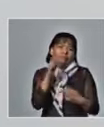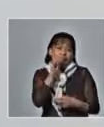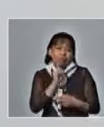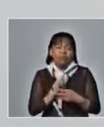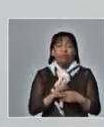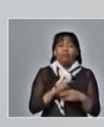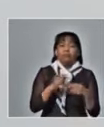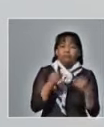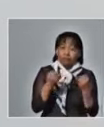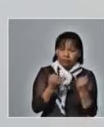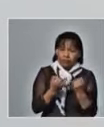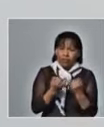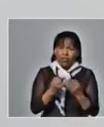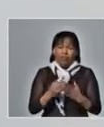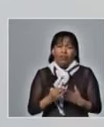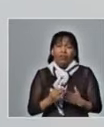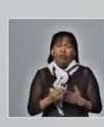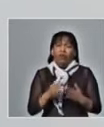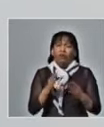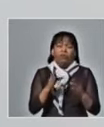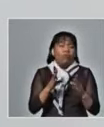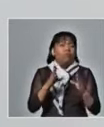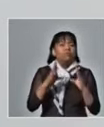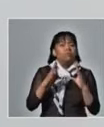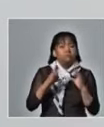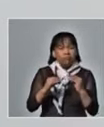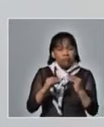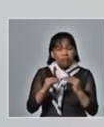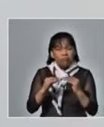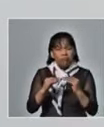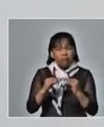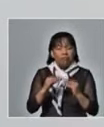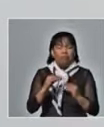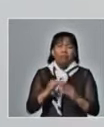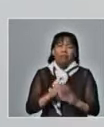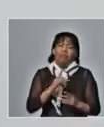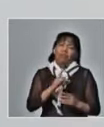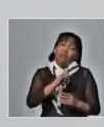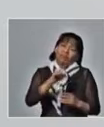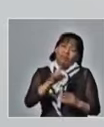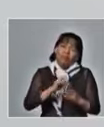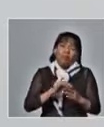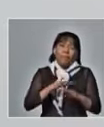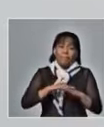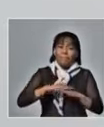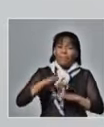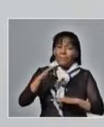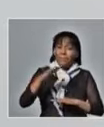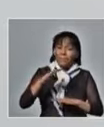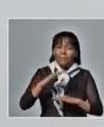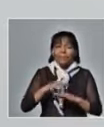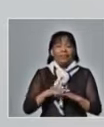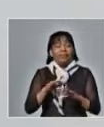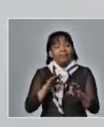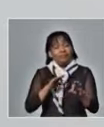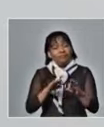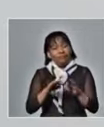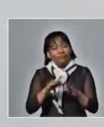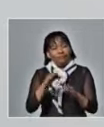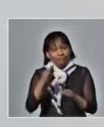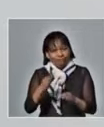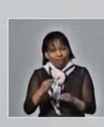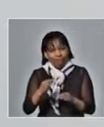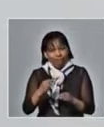Nosotros vamos a apostarnos no solo por su capacitación y profesionalización, sino también tendrán certeza laboral e